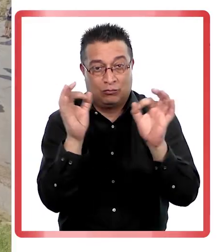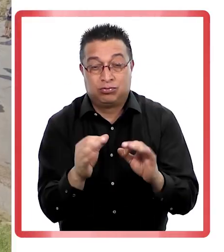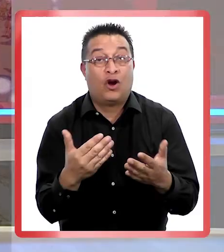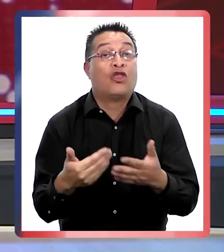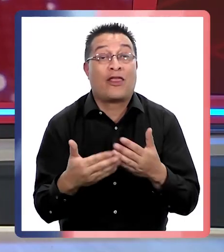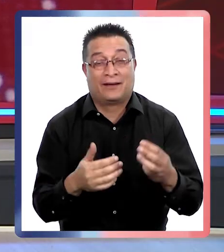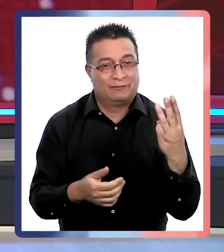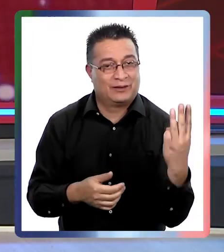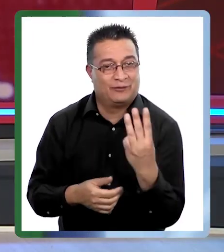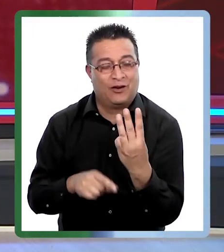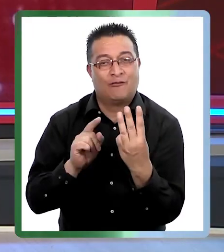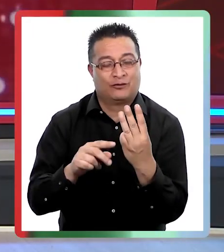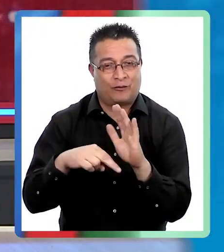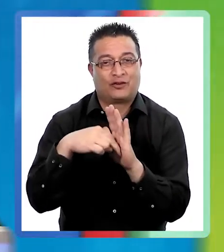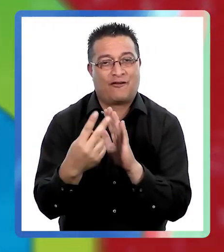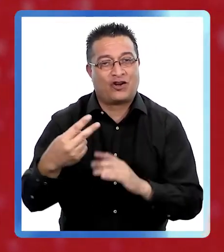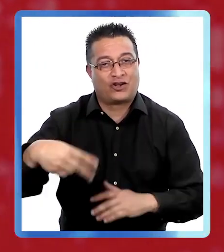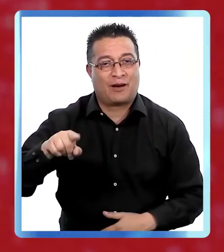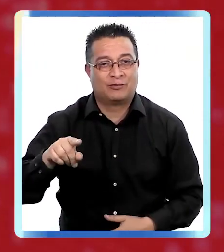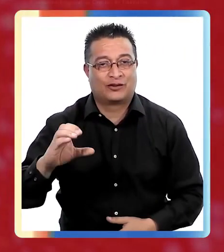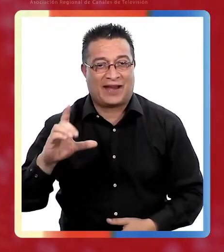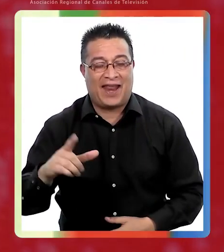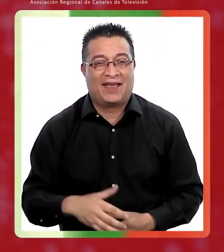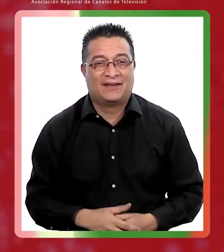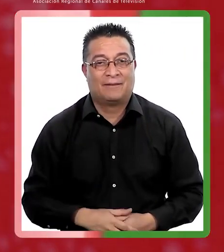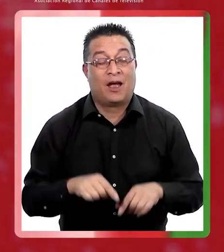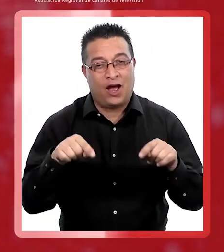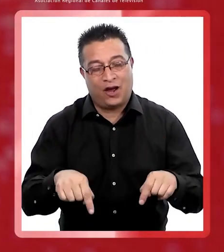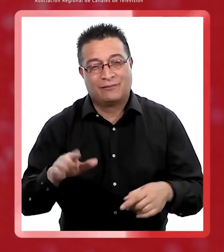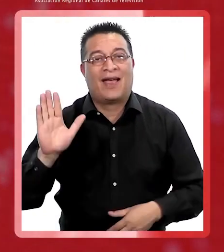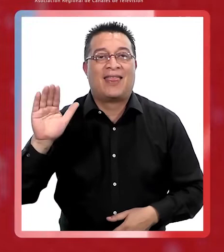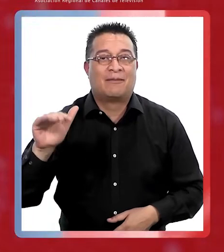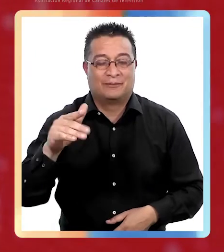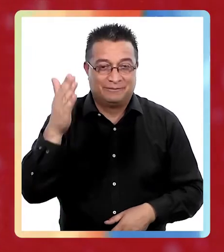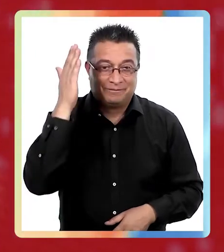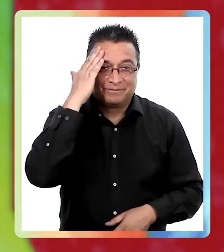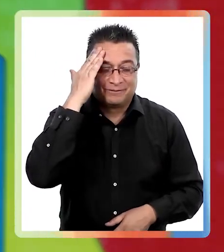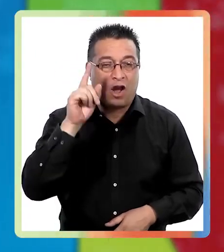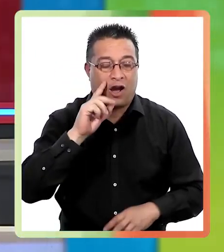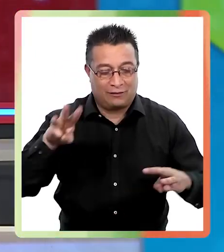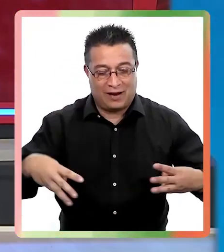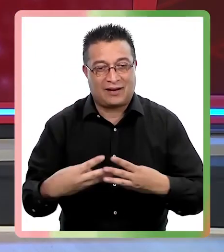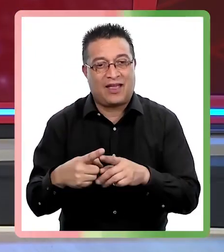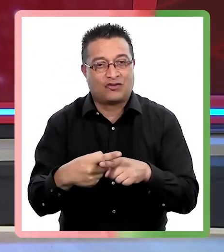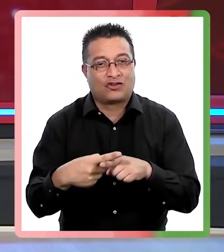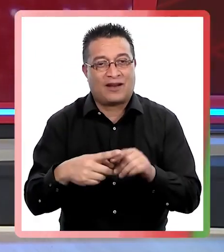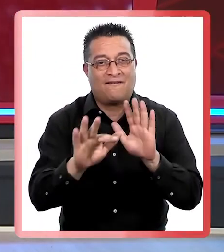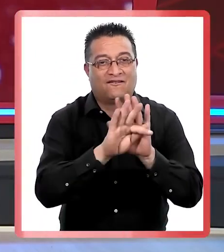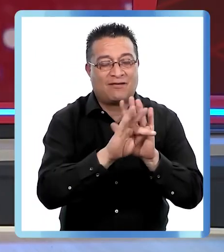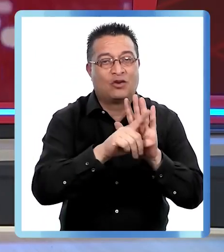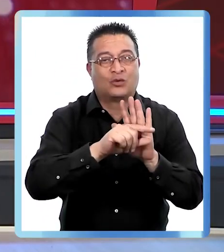www.portavoznoticias.cl. Ha llegado el momento de despedirnos y recuerden que estamos en las redes sociales, en Facebook, en Twitter y en Instagram. Muchísimas gracias